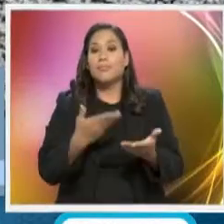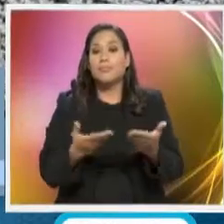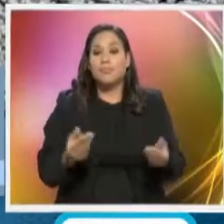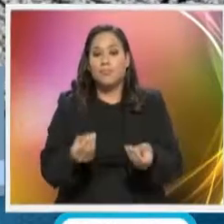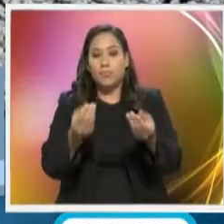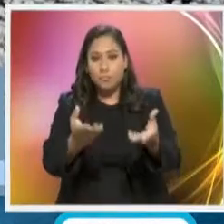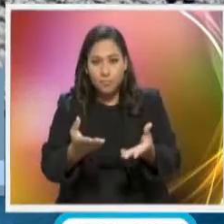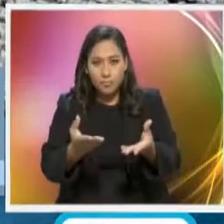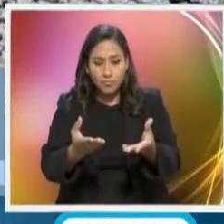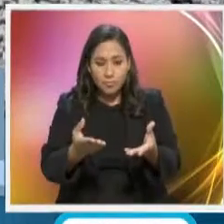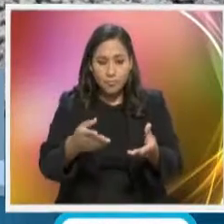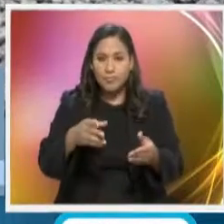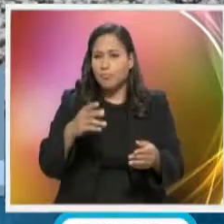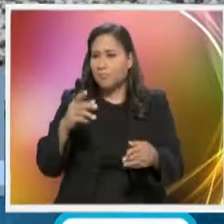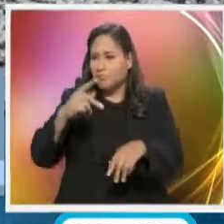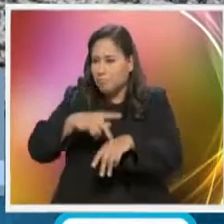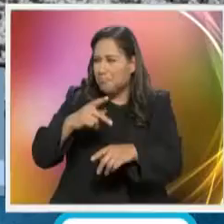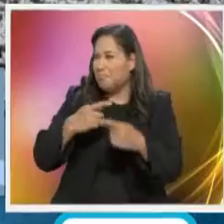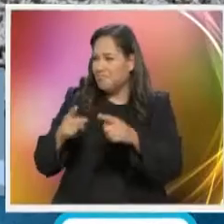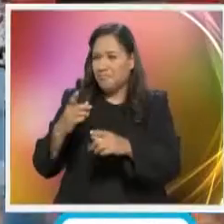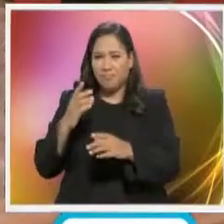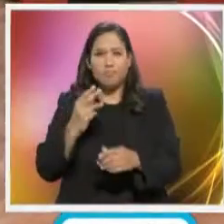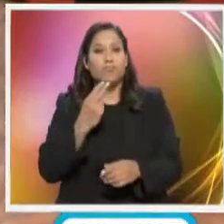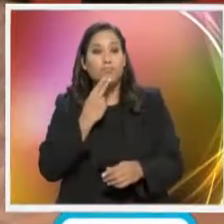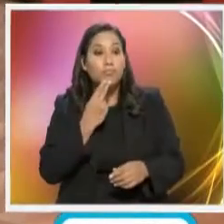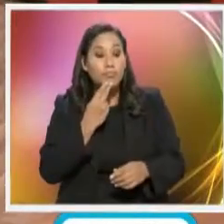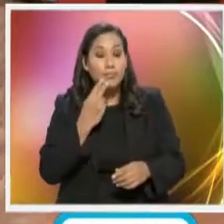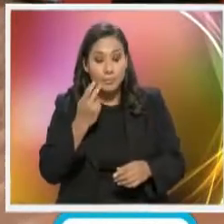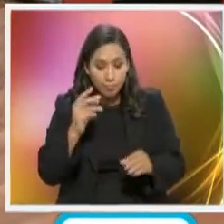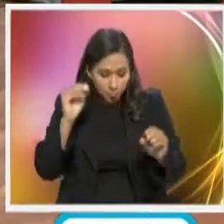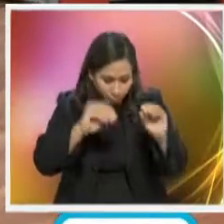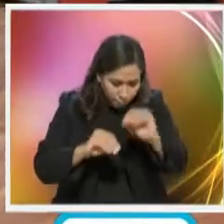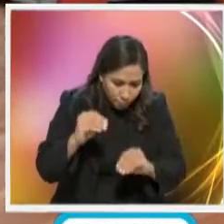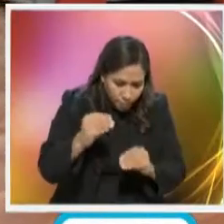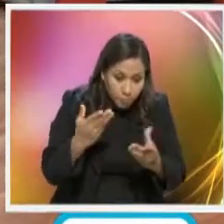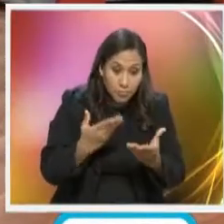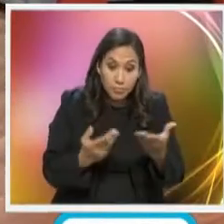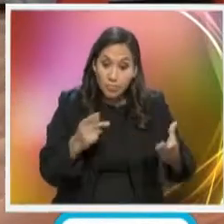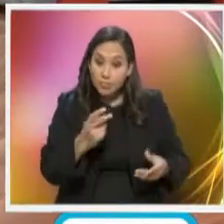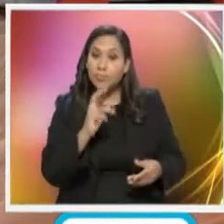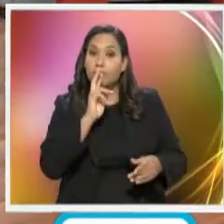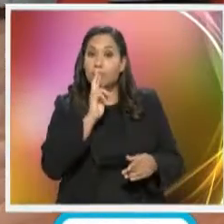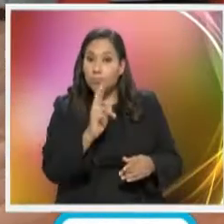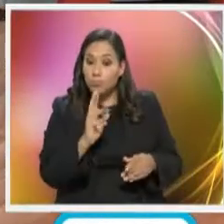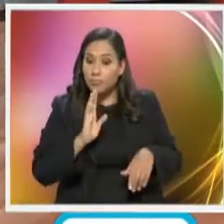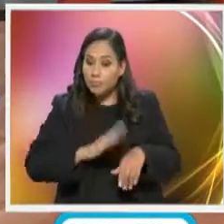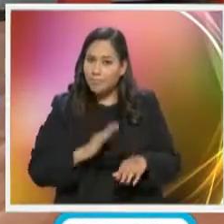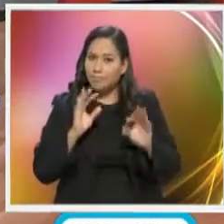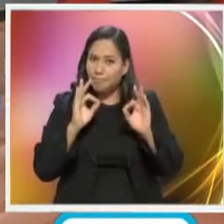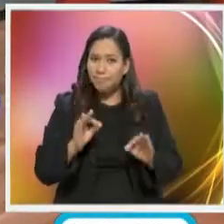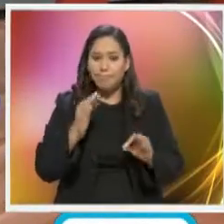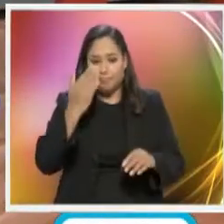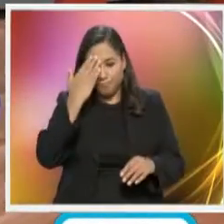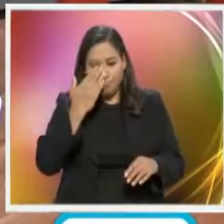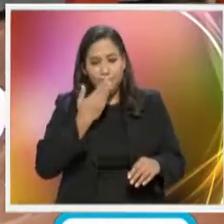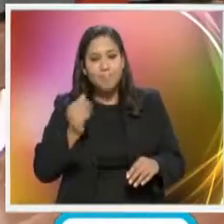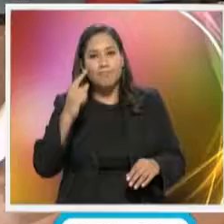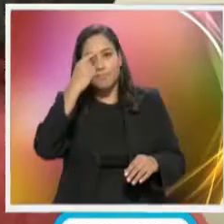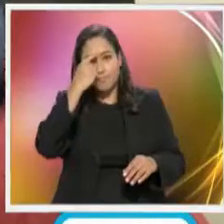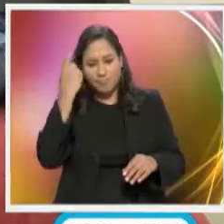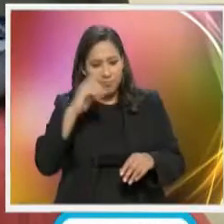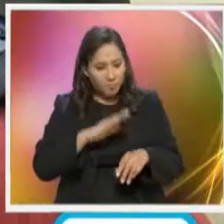ese gran potencial, pues estamos convencidos de que se está resultando de una forma incluso mucho más eficiente y mucho